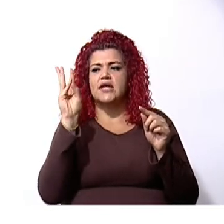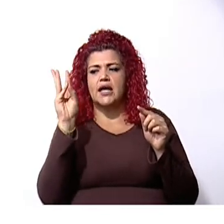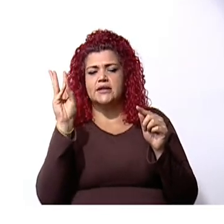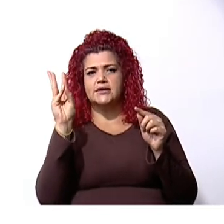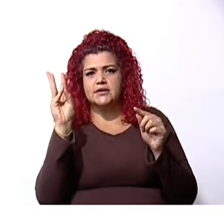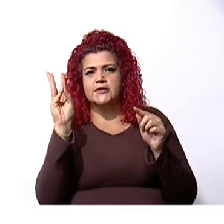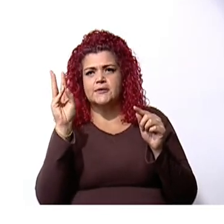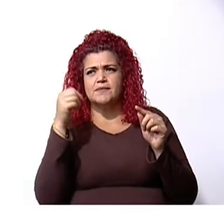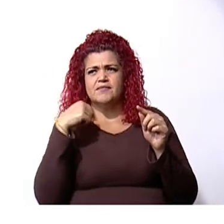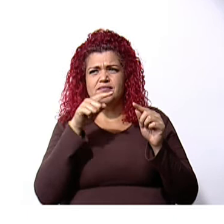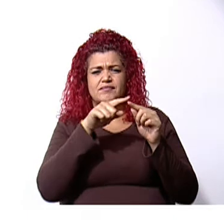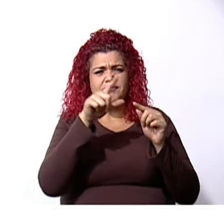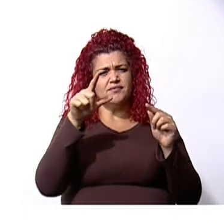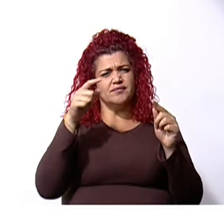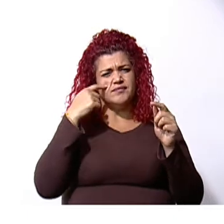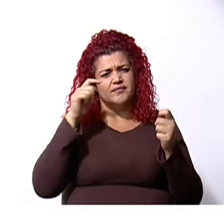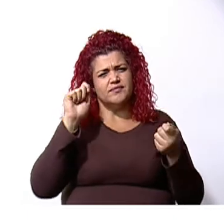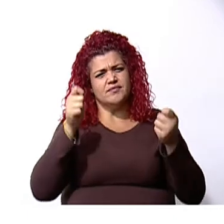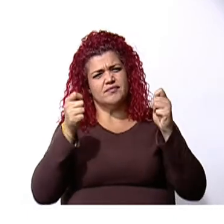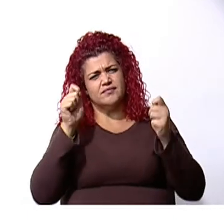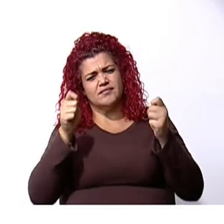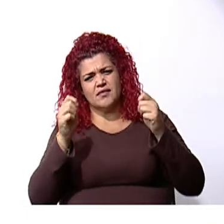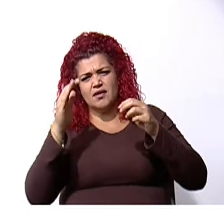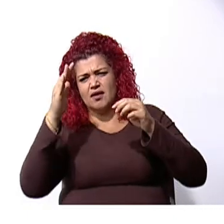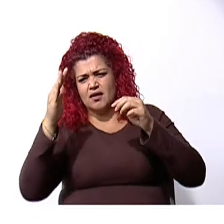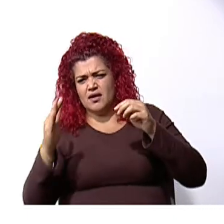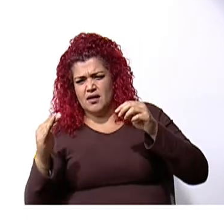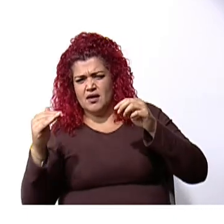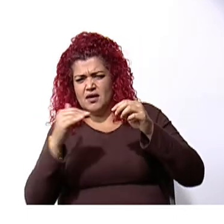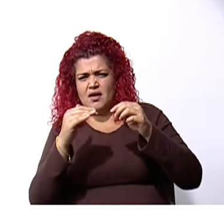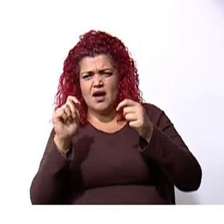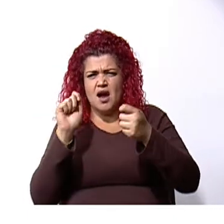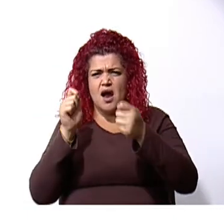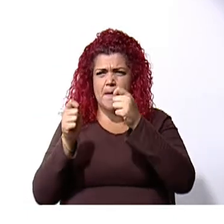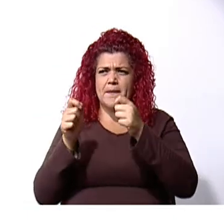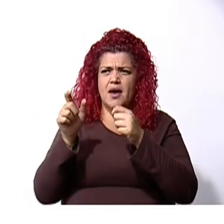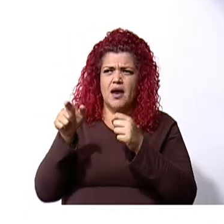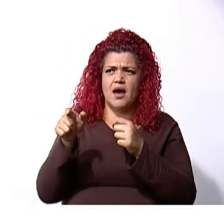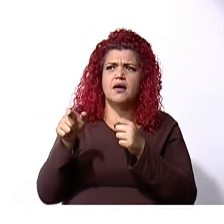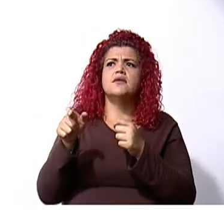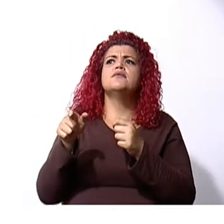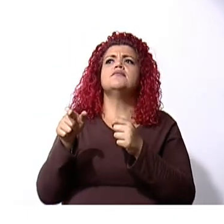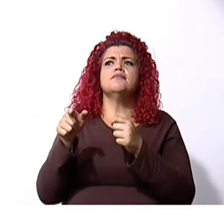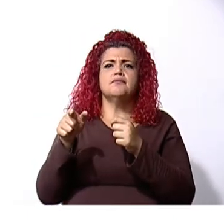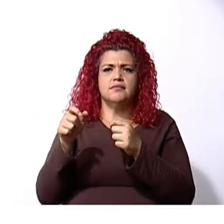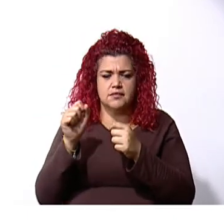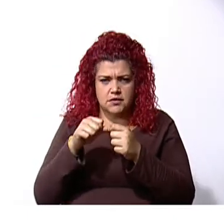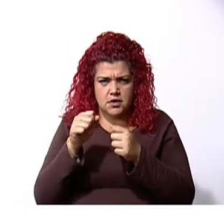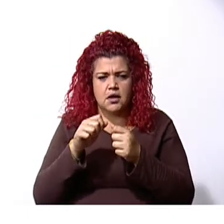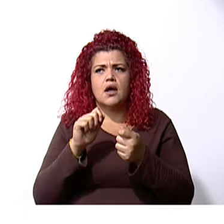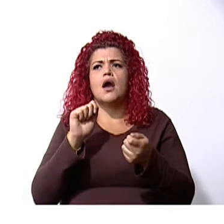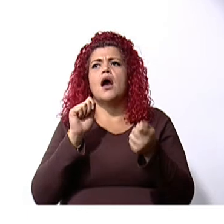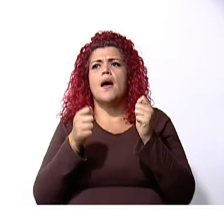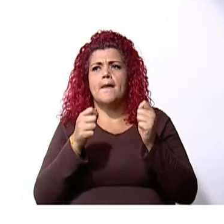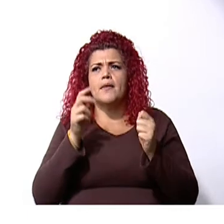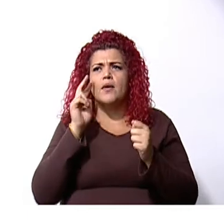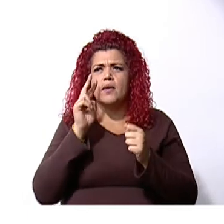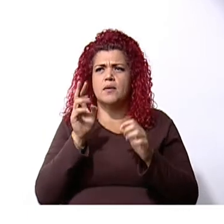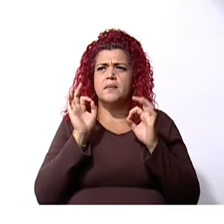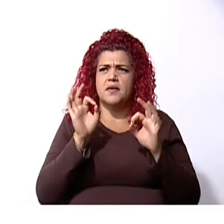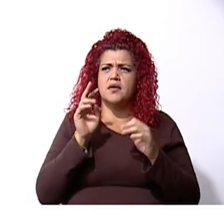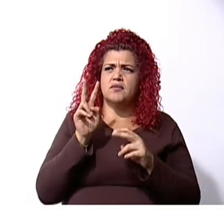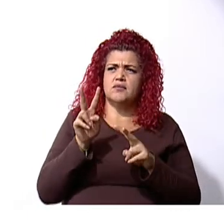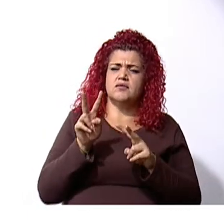¿Varían simultáneamente el lado del triángulo equilátero y su perímetro? Claro que varían. Observen